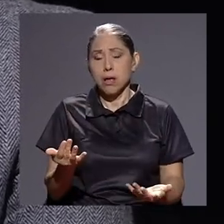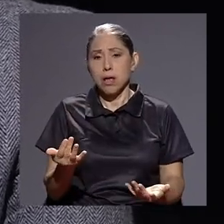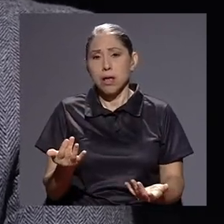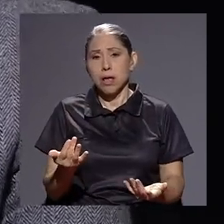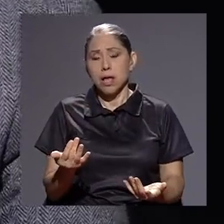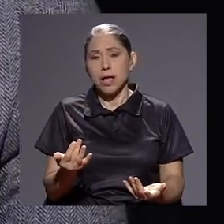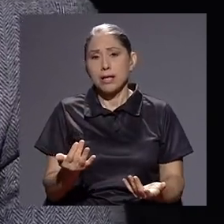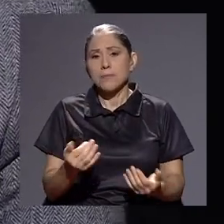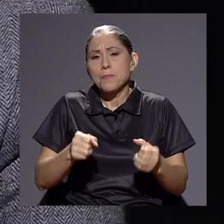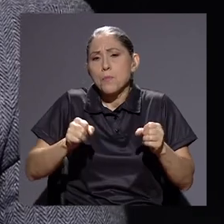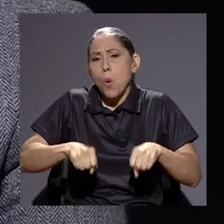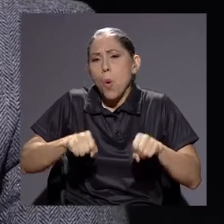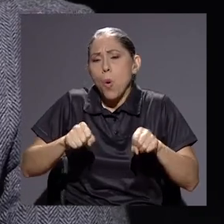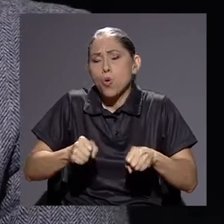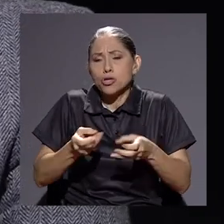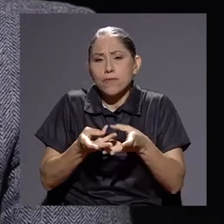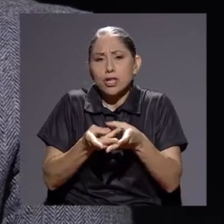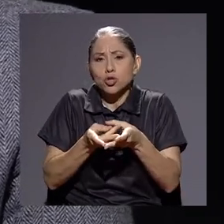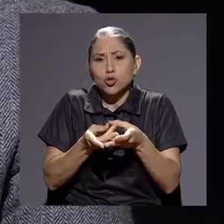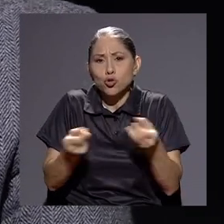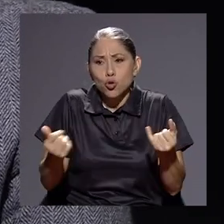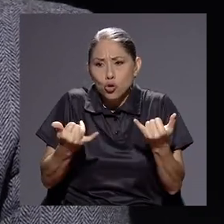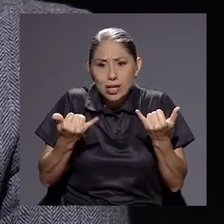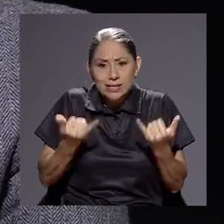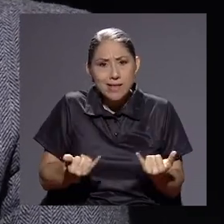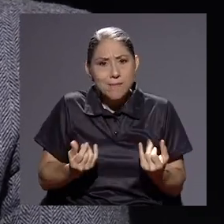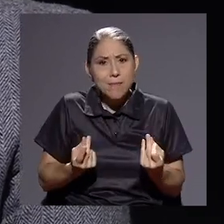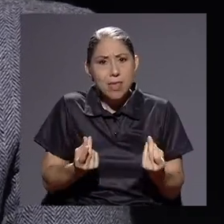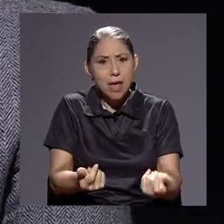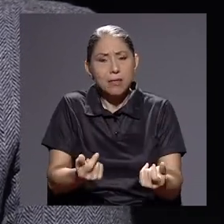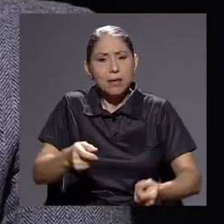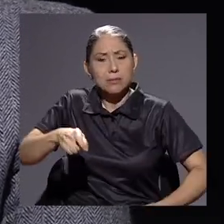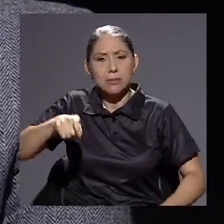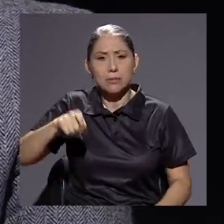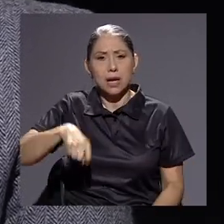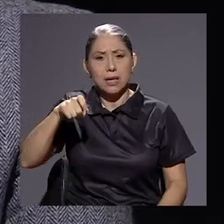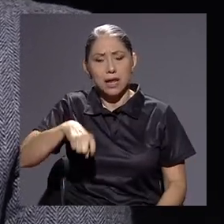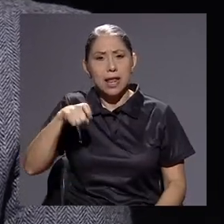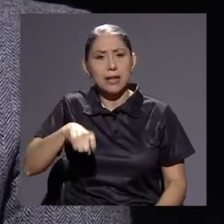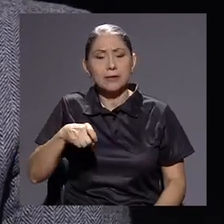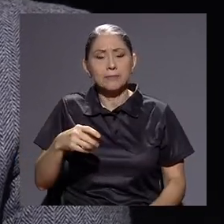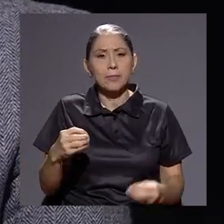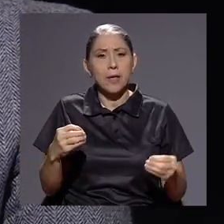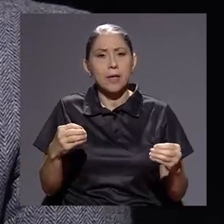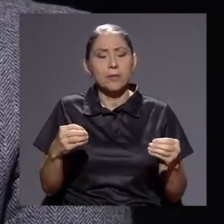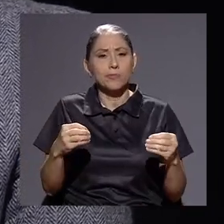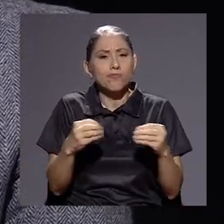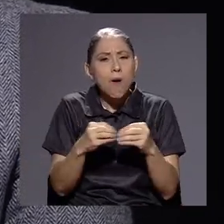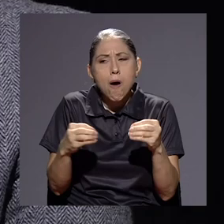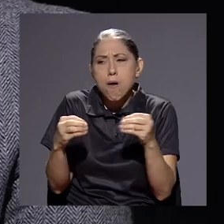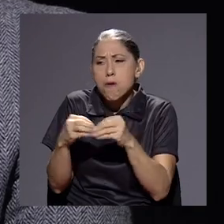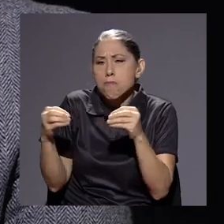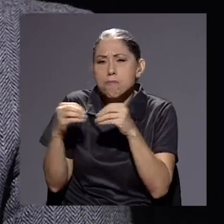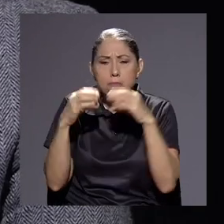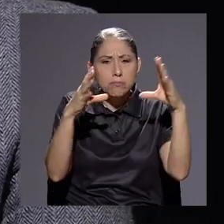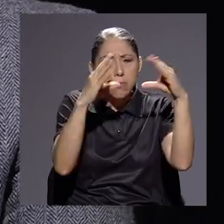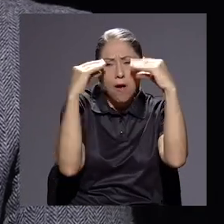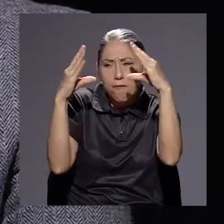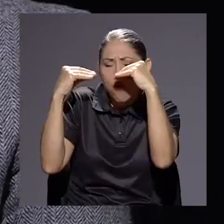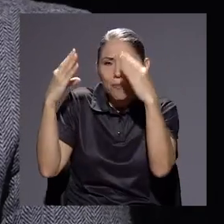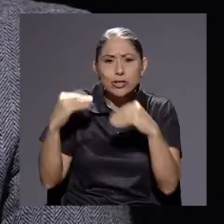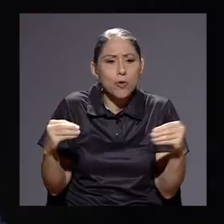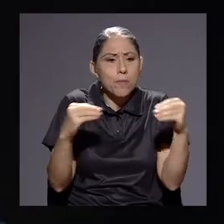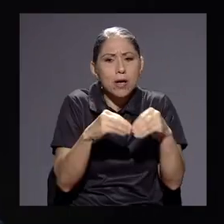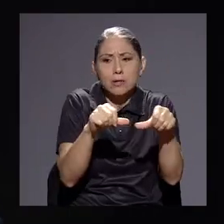las posibles soluciones inmediatas requieren la mayor cantidad de información y